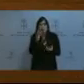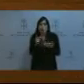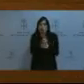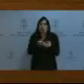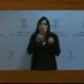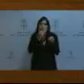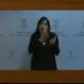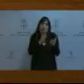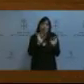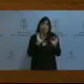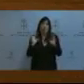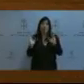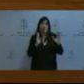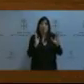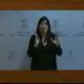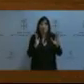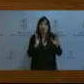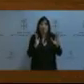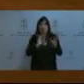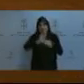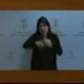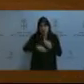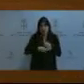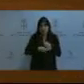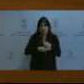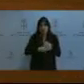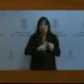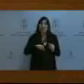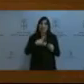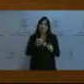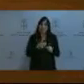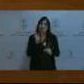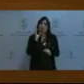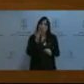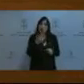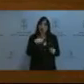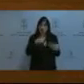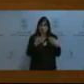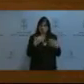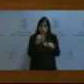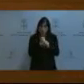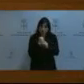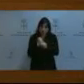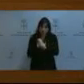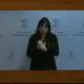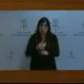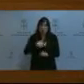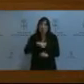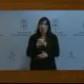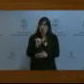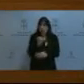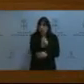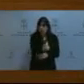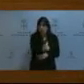de enmiendas que luego hemos trabajado en la ponencia. Nosotros hemos apoyado aquellas que creíamos que mejoraban el texto y hemos desechado